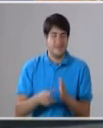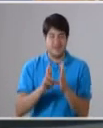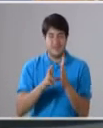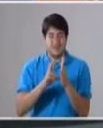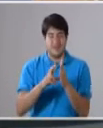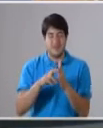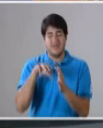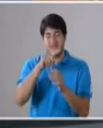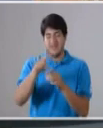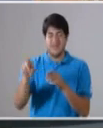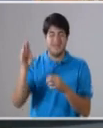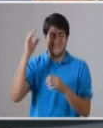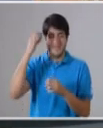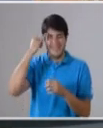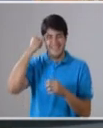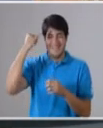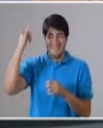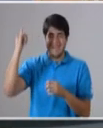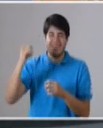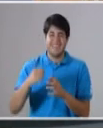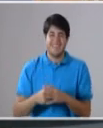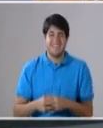pilas,